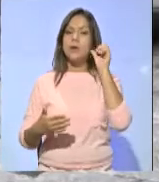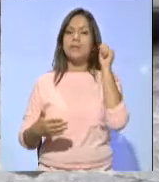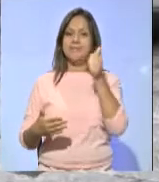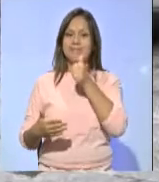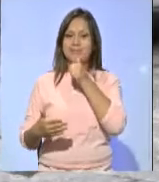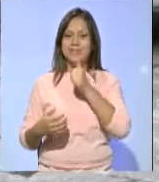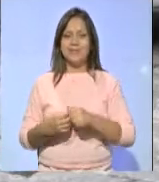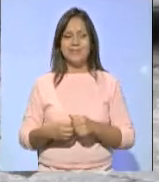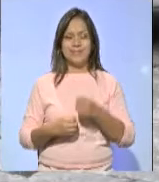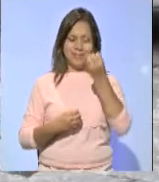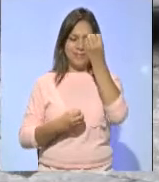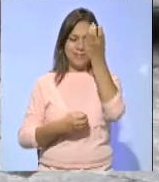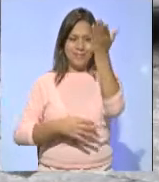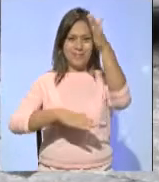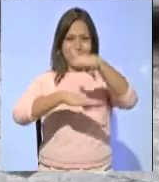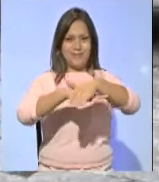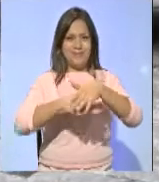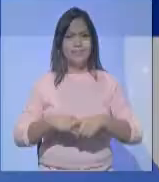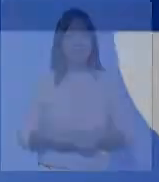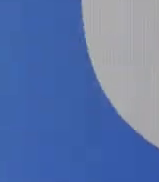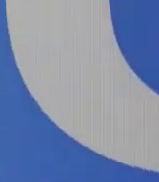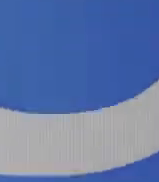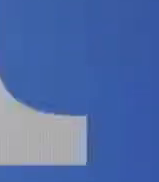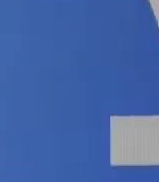embarazadas. Hasta aquí el informe. Buenas tardes.